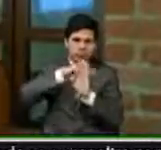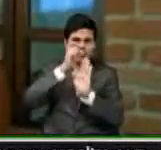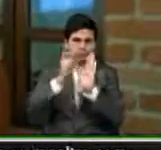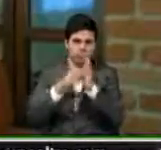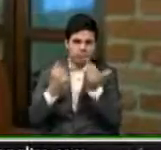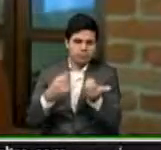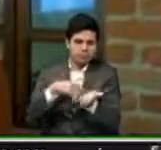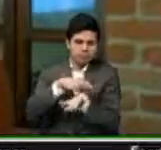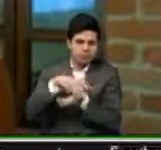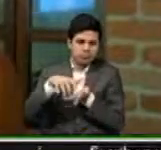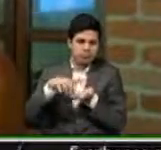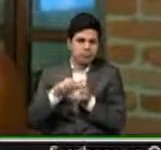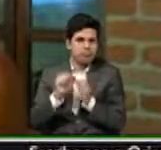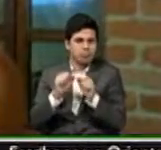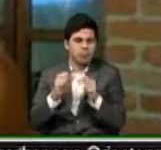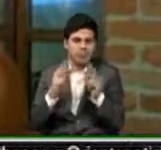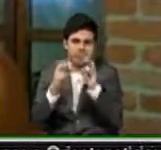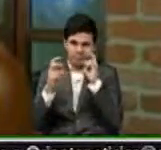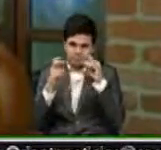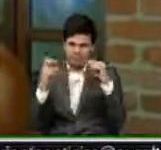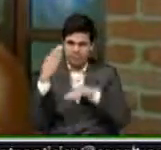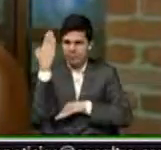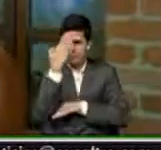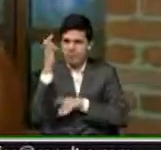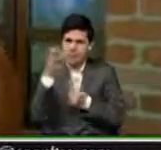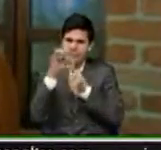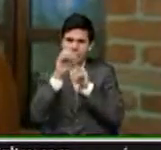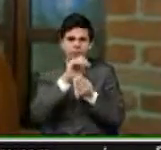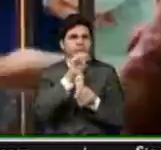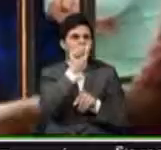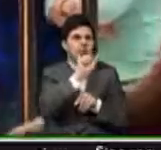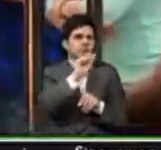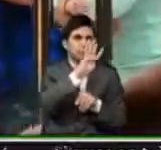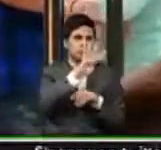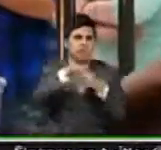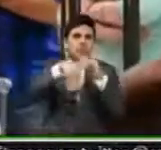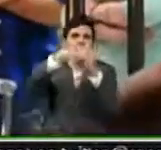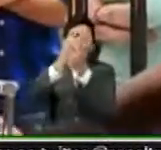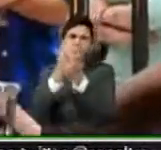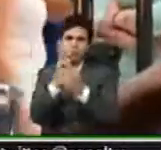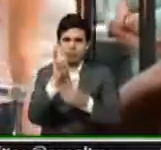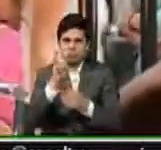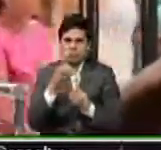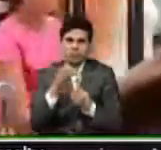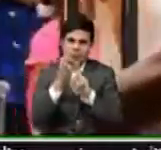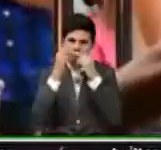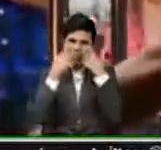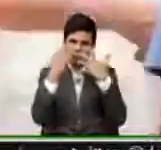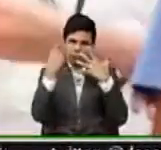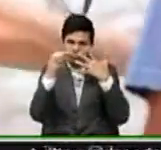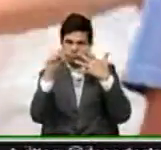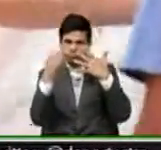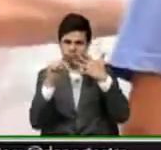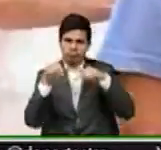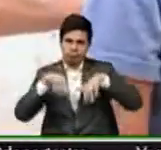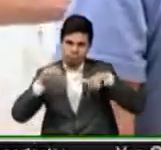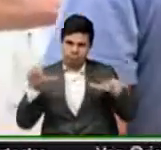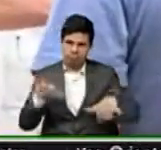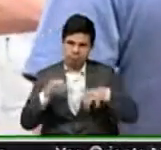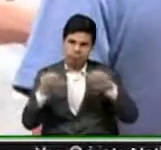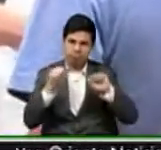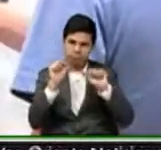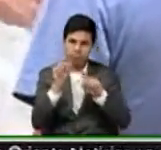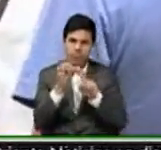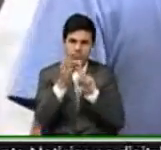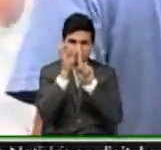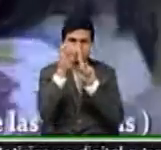viva nuevamente la fiesta del séptimo arte del 4 al 8 de agosto. Gran trayectoria ha permitido que este evento se posicione como